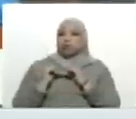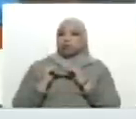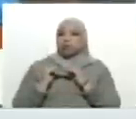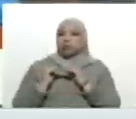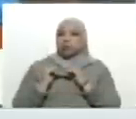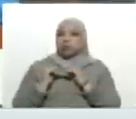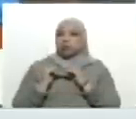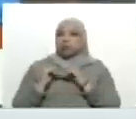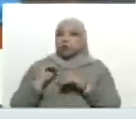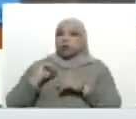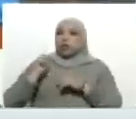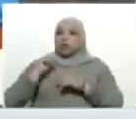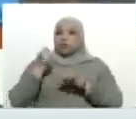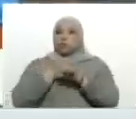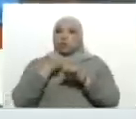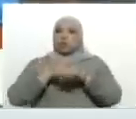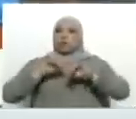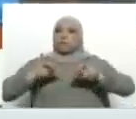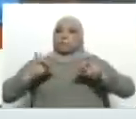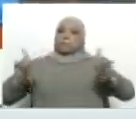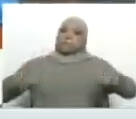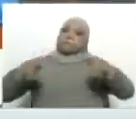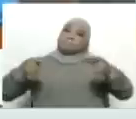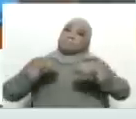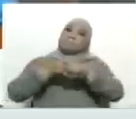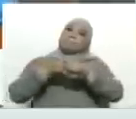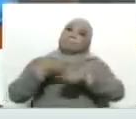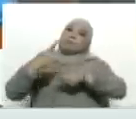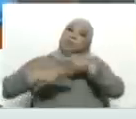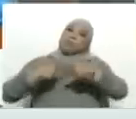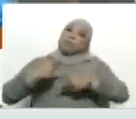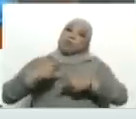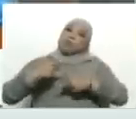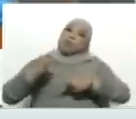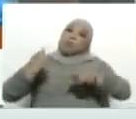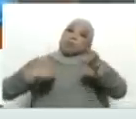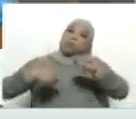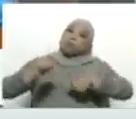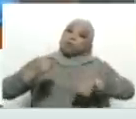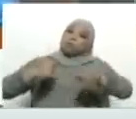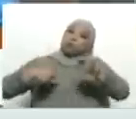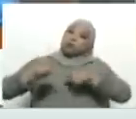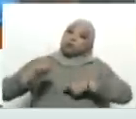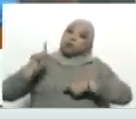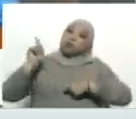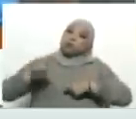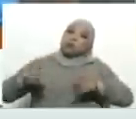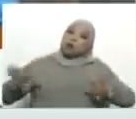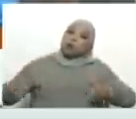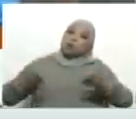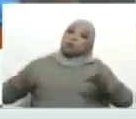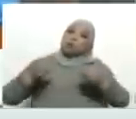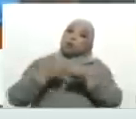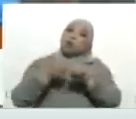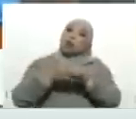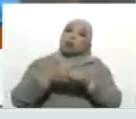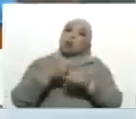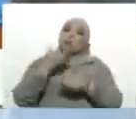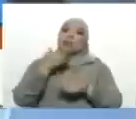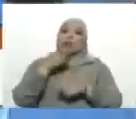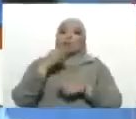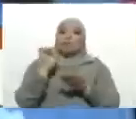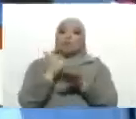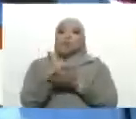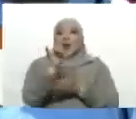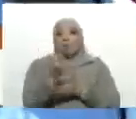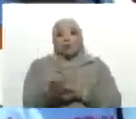la teoría del mercado que ellos mismos predican deberían propugnar deberían impulsar la movilidad laboral pero ahí